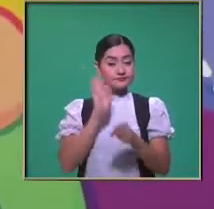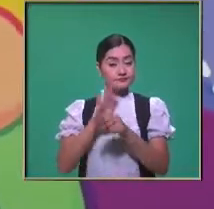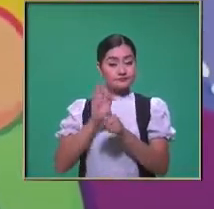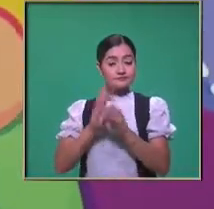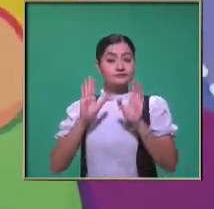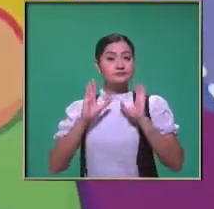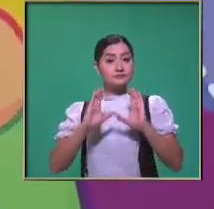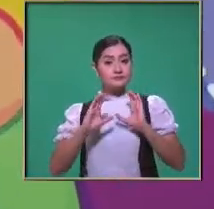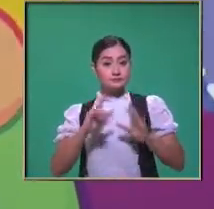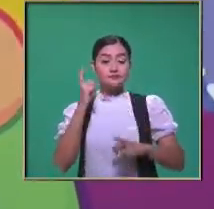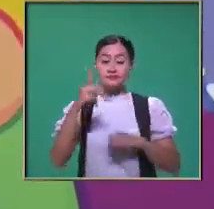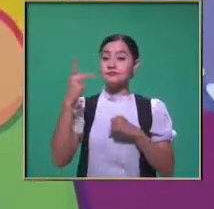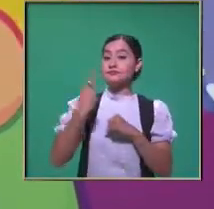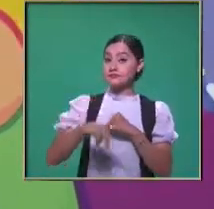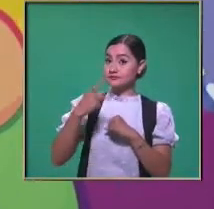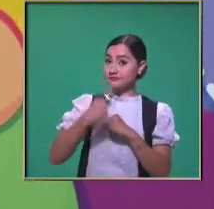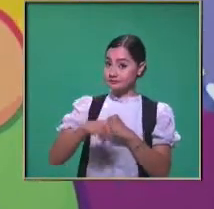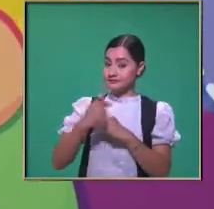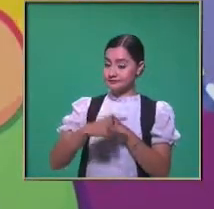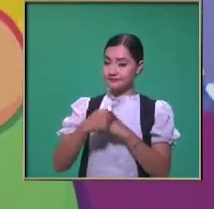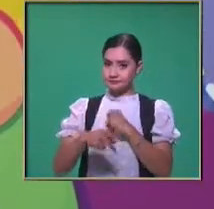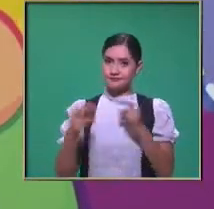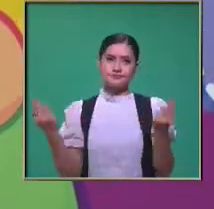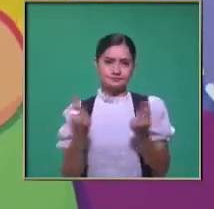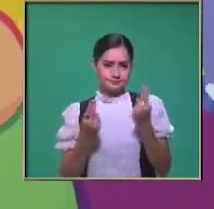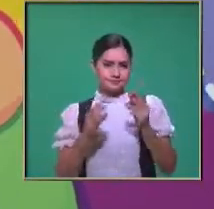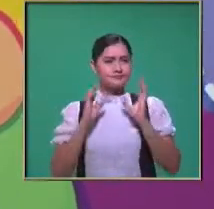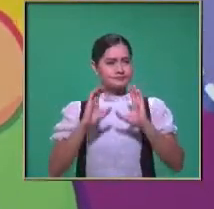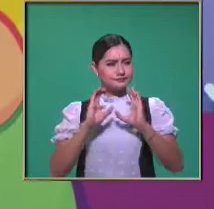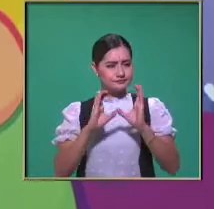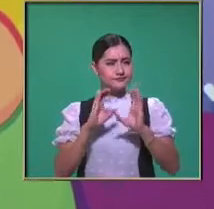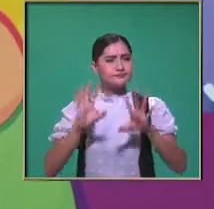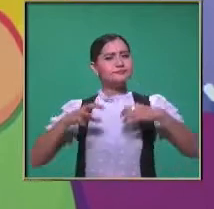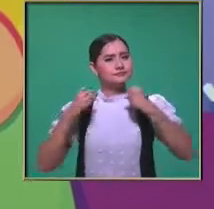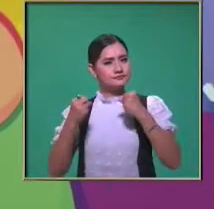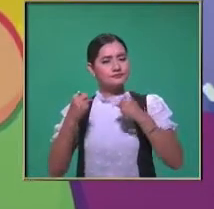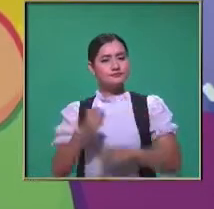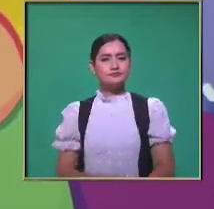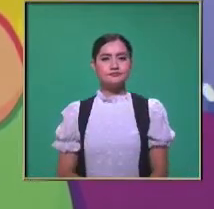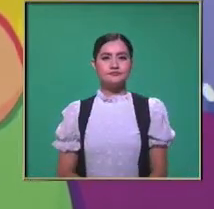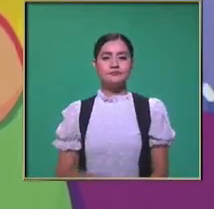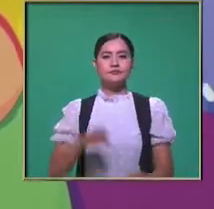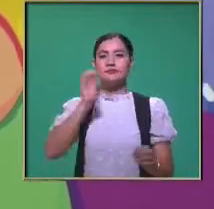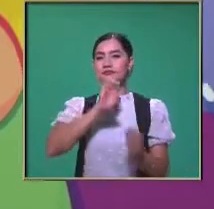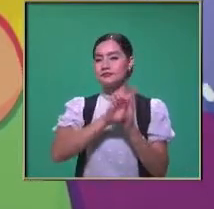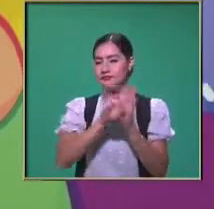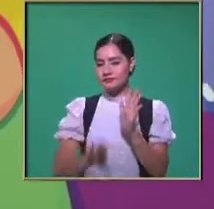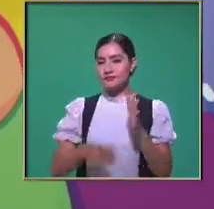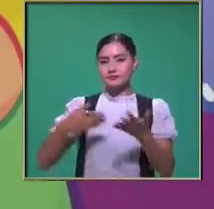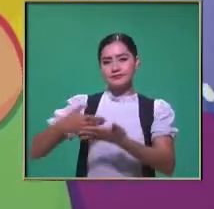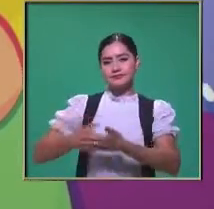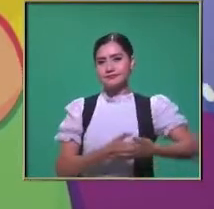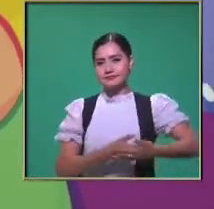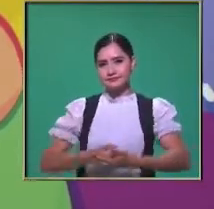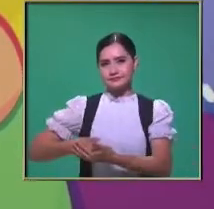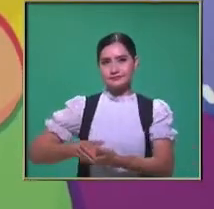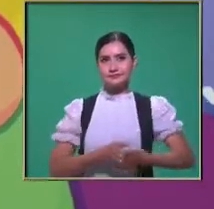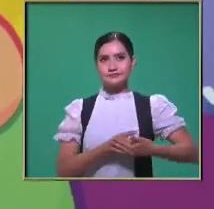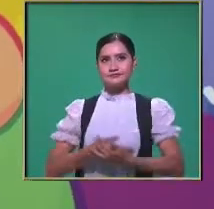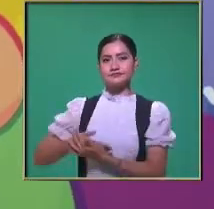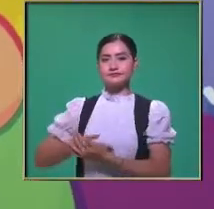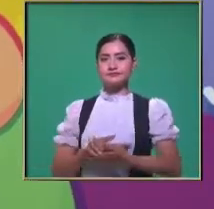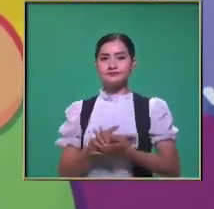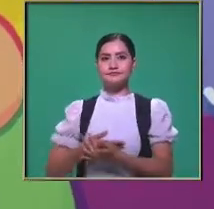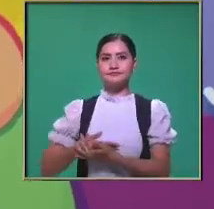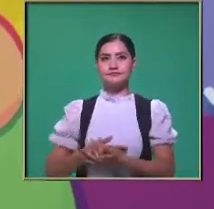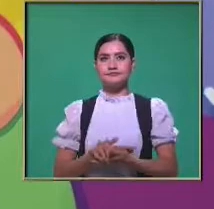querer meter la ramita o el dedito. Siempre con mucha seguridad. Si es un bebé el que tenemos en casita, pues muy probablemente